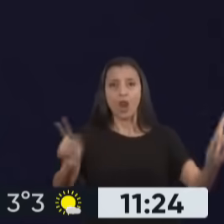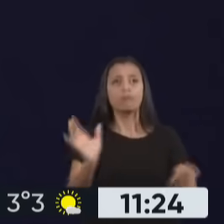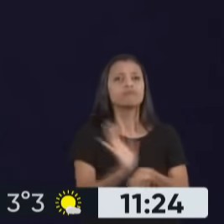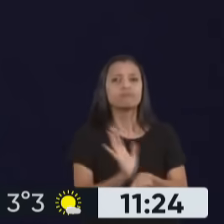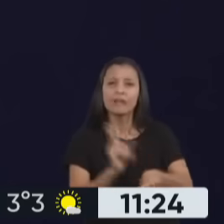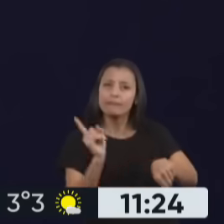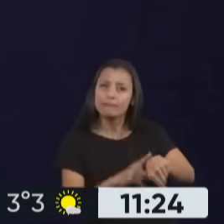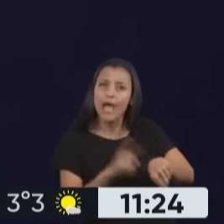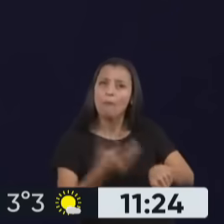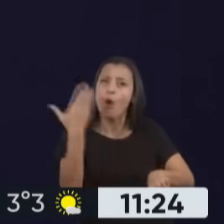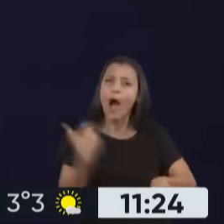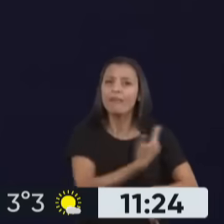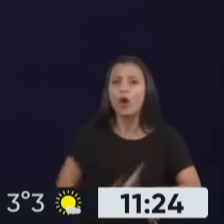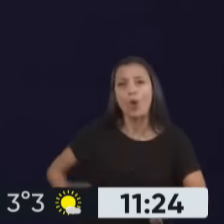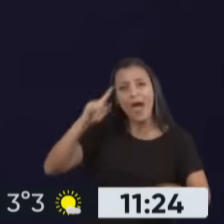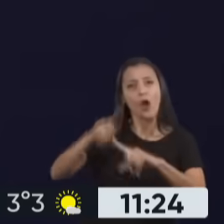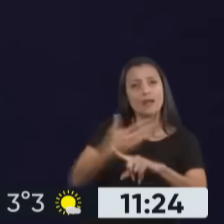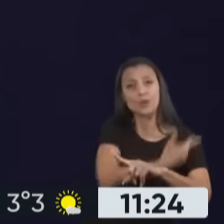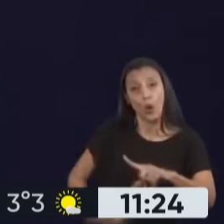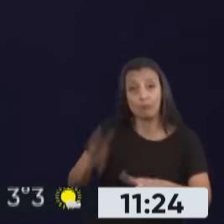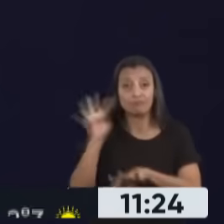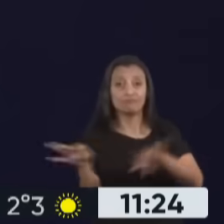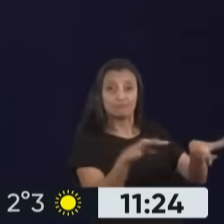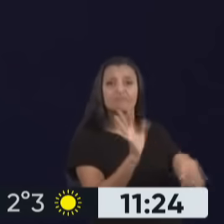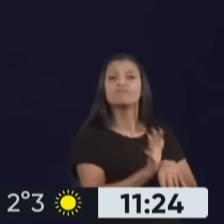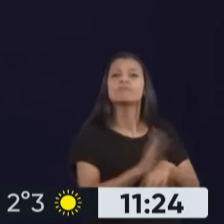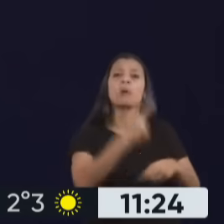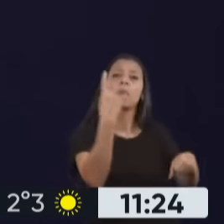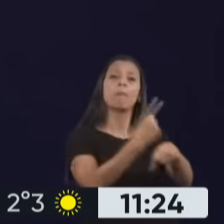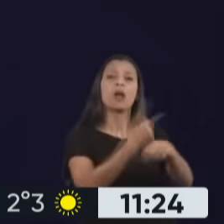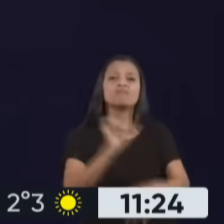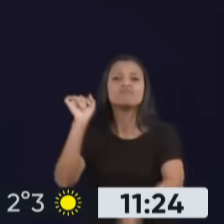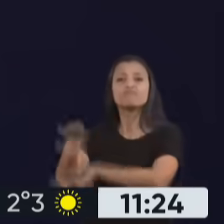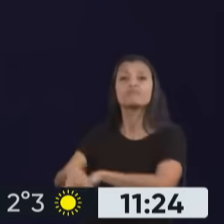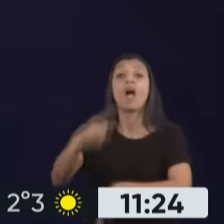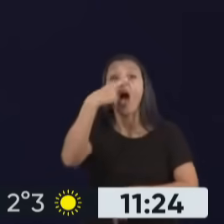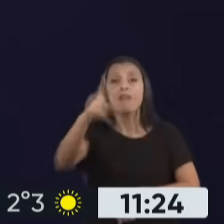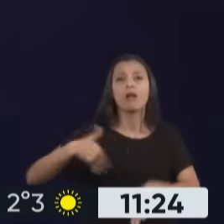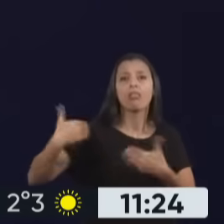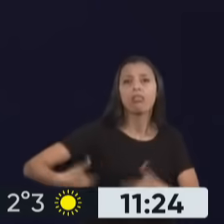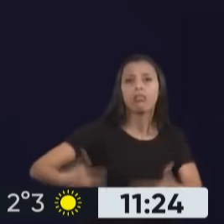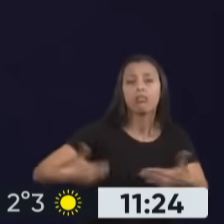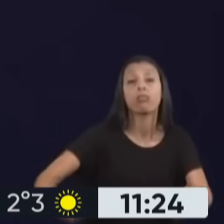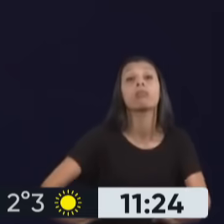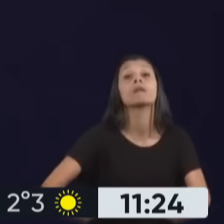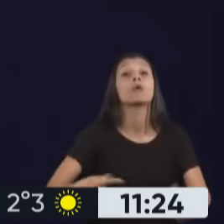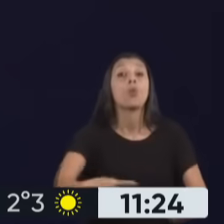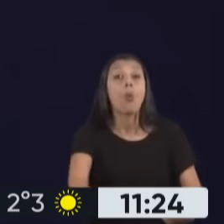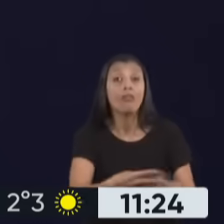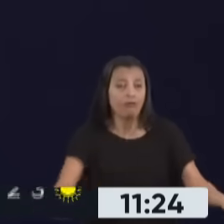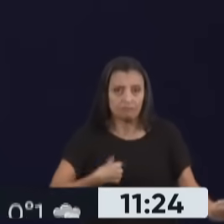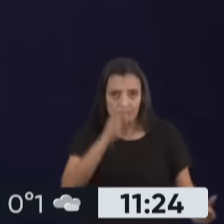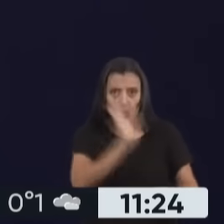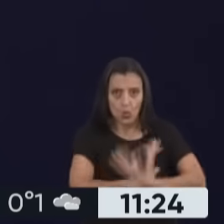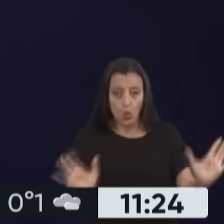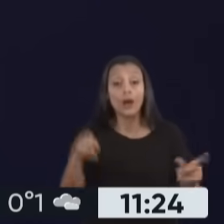que priorizó las fotos oficiales al avance de la obra, dilató su finalización. De esta